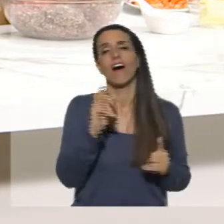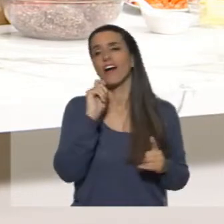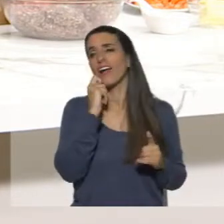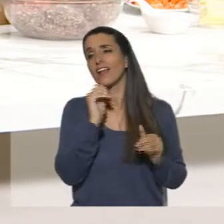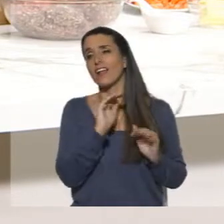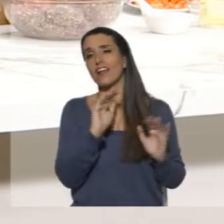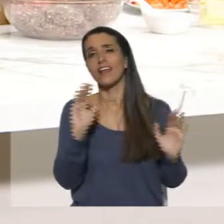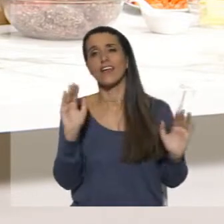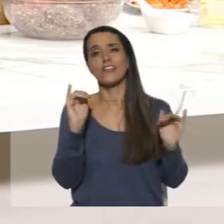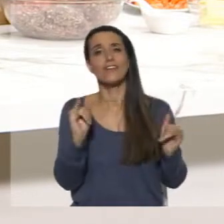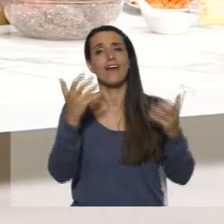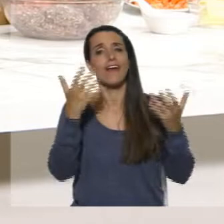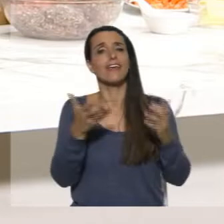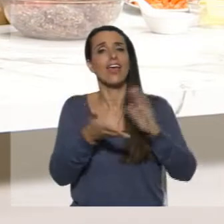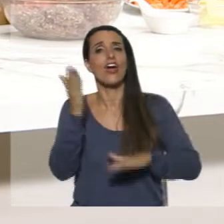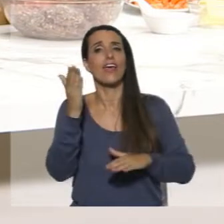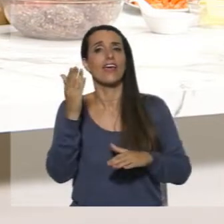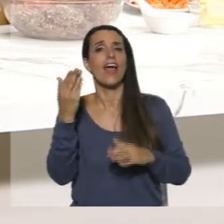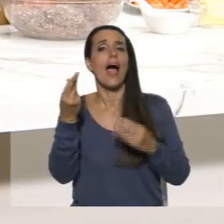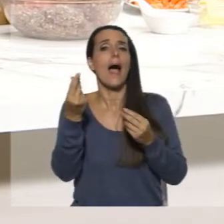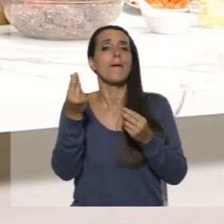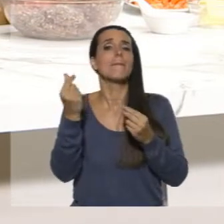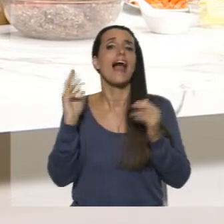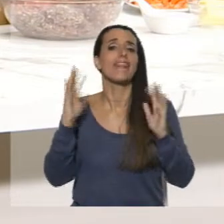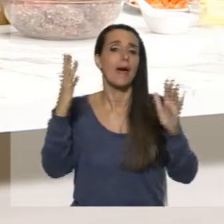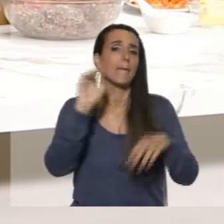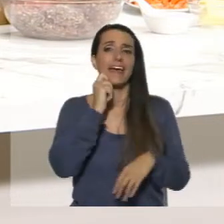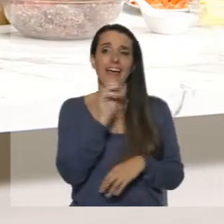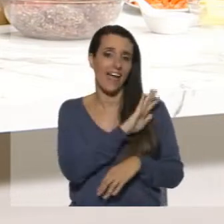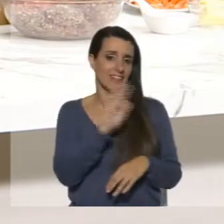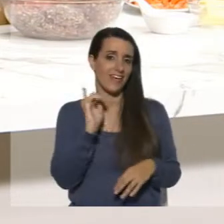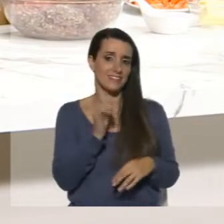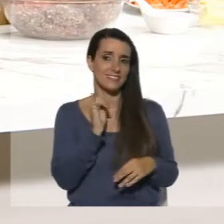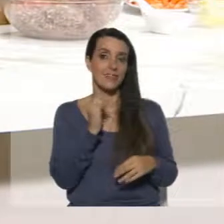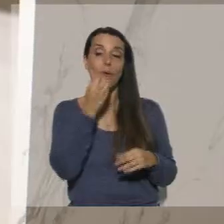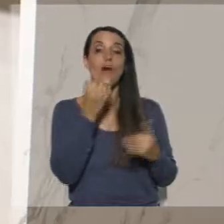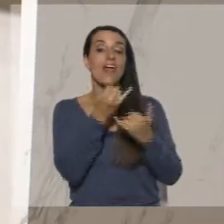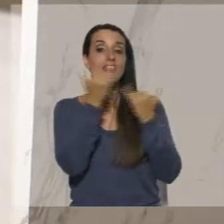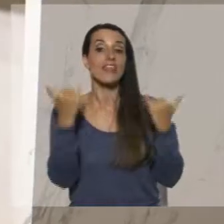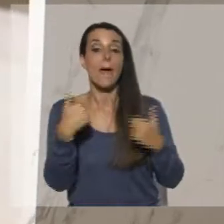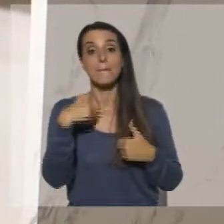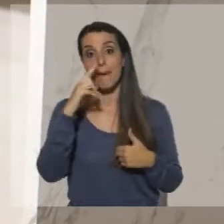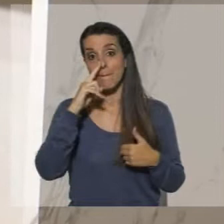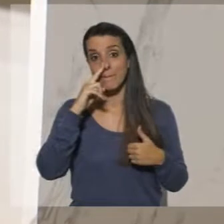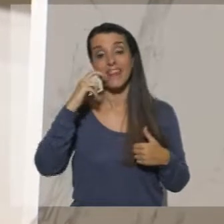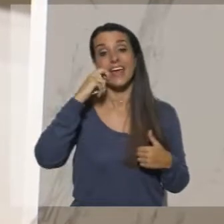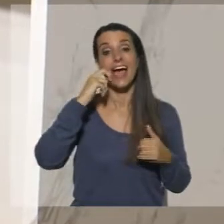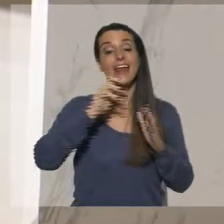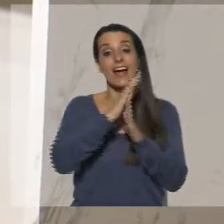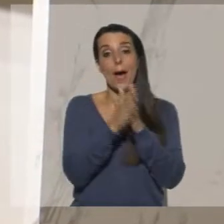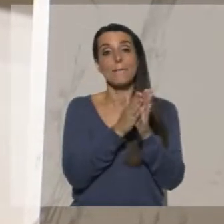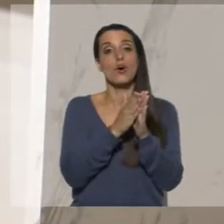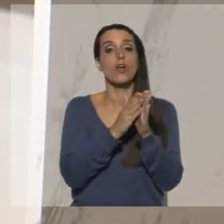lindo. Buen una día, gana, mi pan. Una gana de ir a Parque de Plata tengo. Y bueno. Y en cualquier momento voy, ¿eh? Sí, claro. Buen día, mi pan de carne es de jamón,